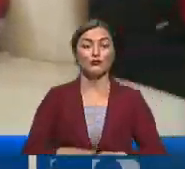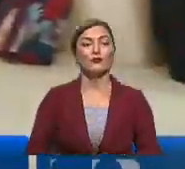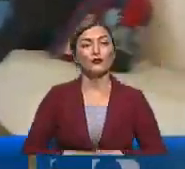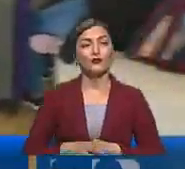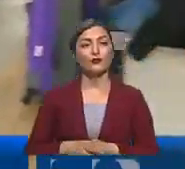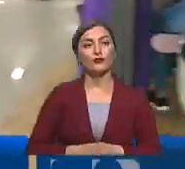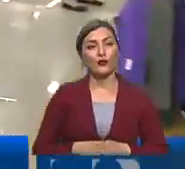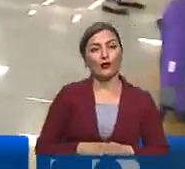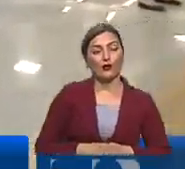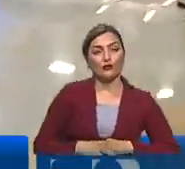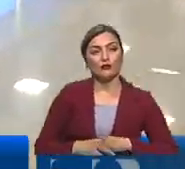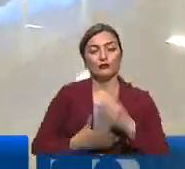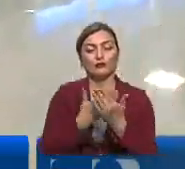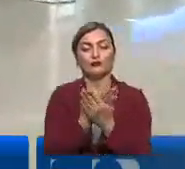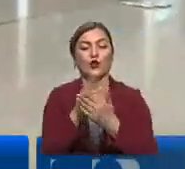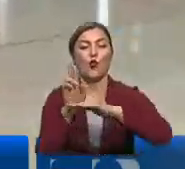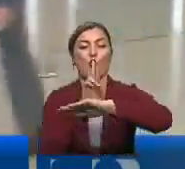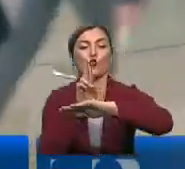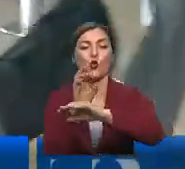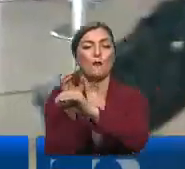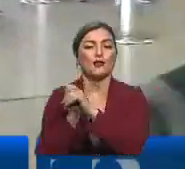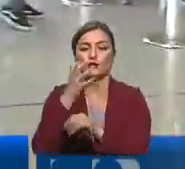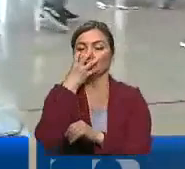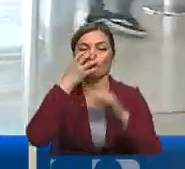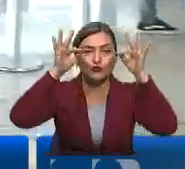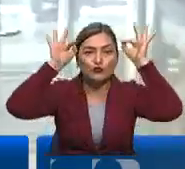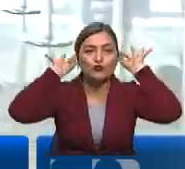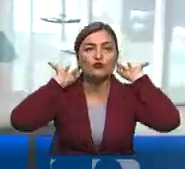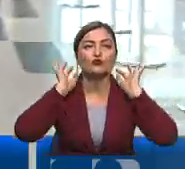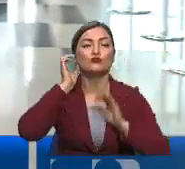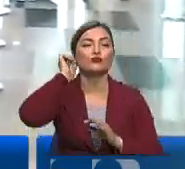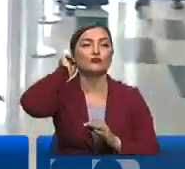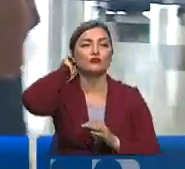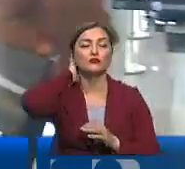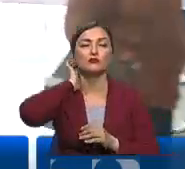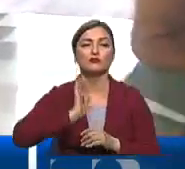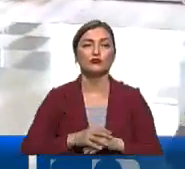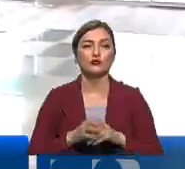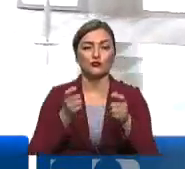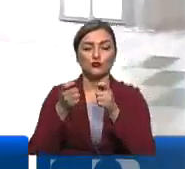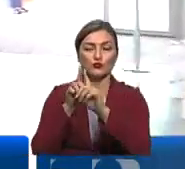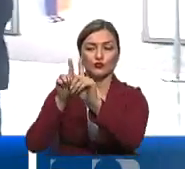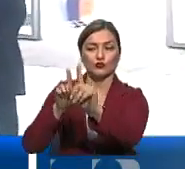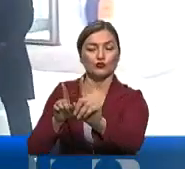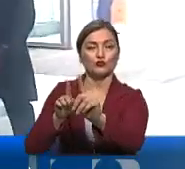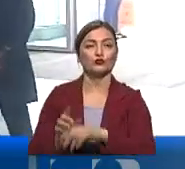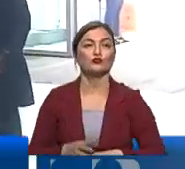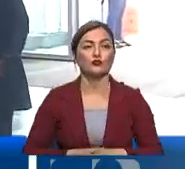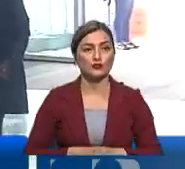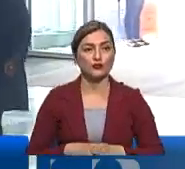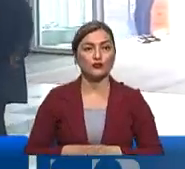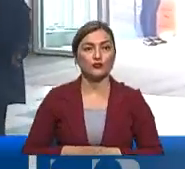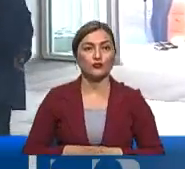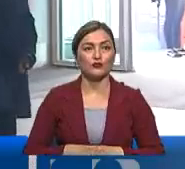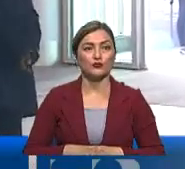se exige el uso permanente de la mascarilla, los controles de distanciamiento y también, por